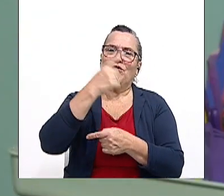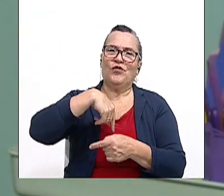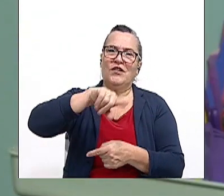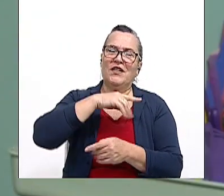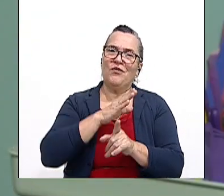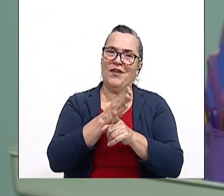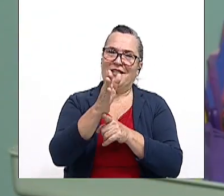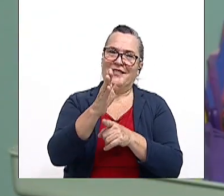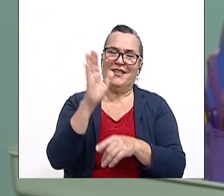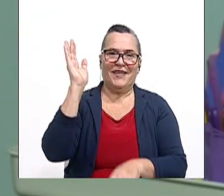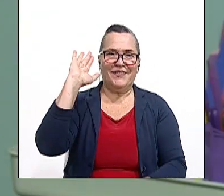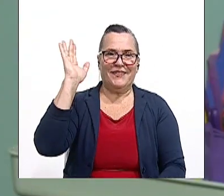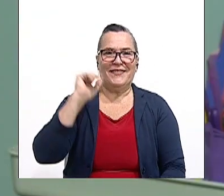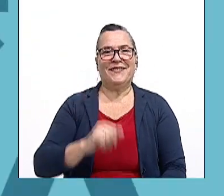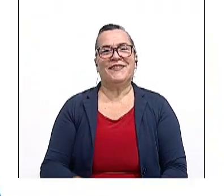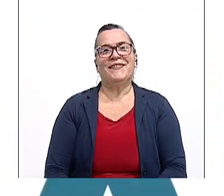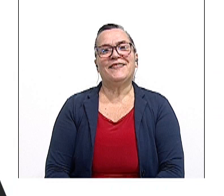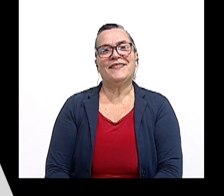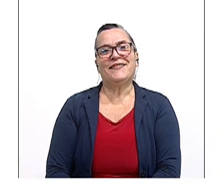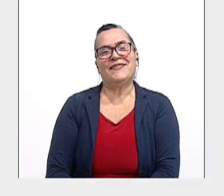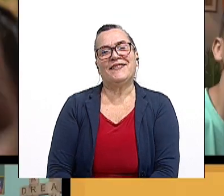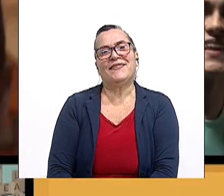carrera.